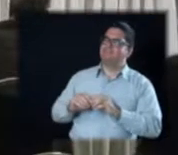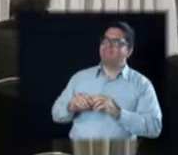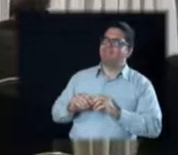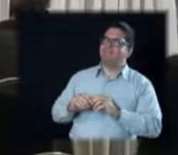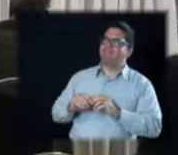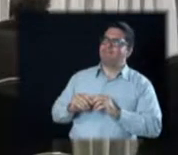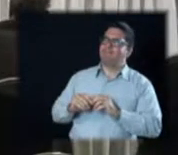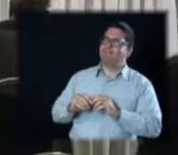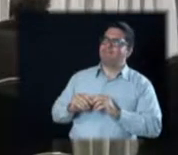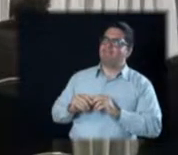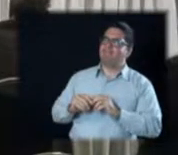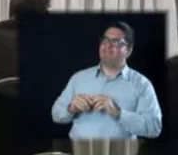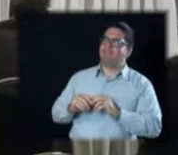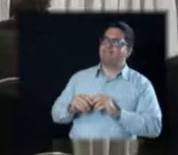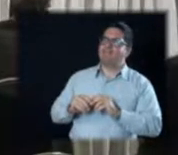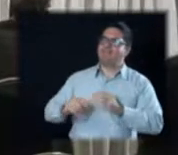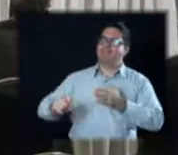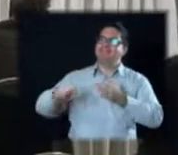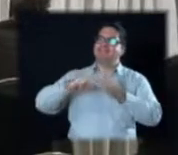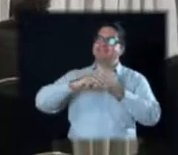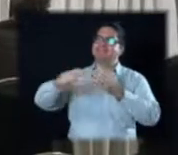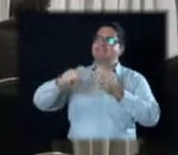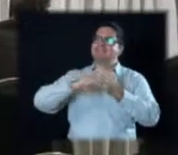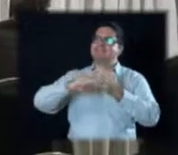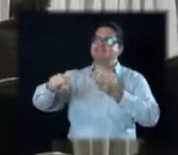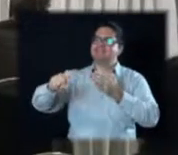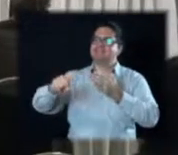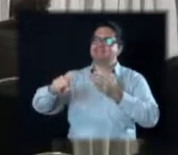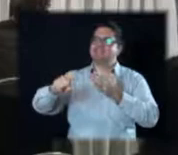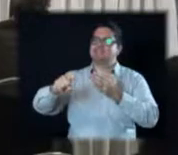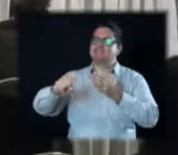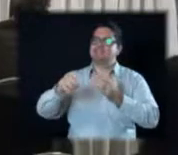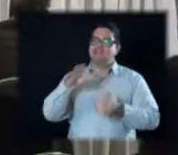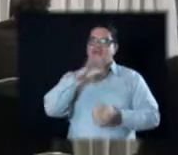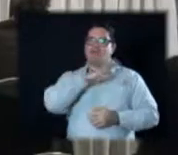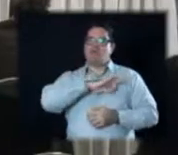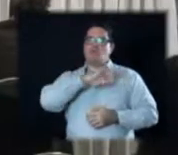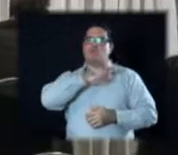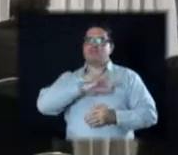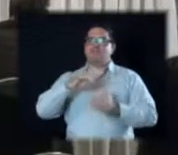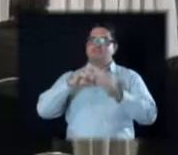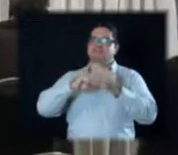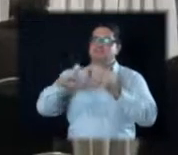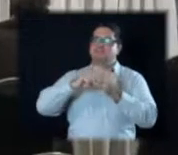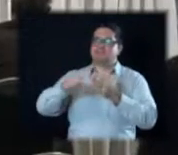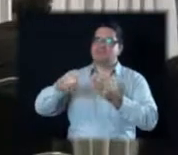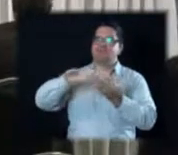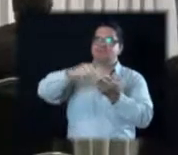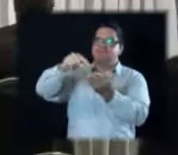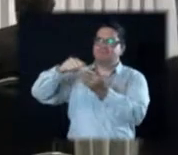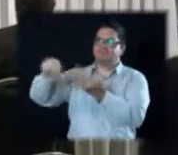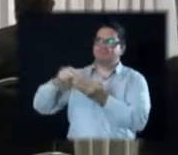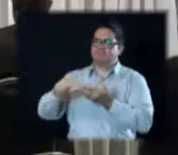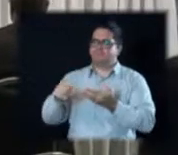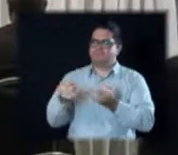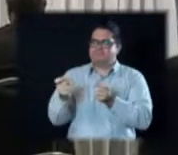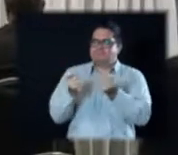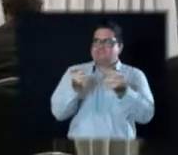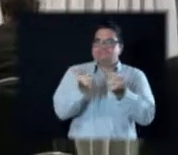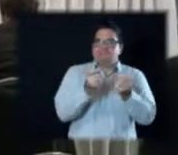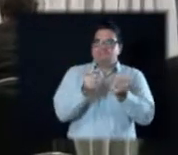¿cuál fue la visibilidad en los gastos de impuestos? Y